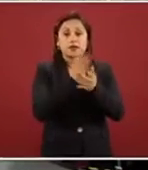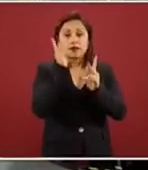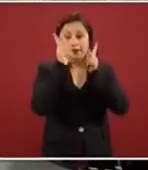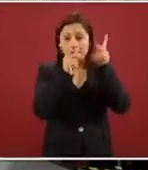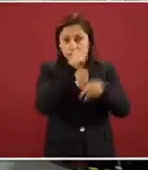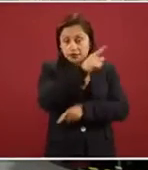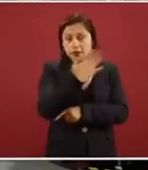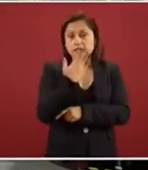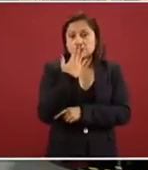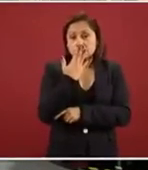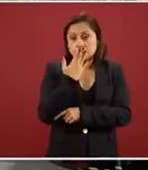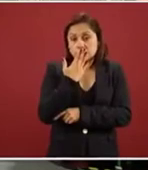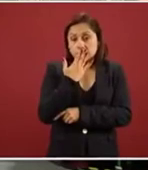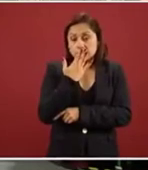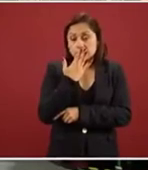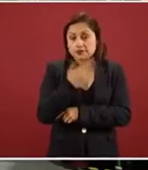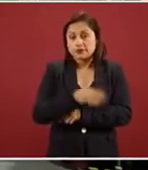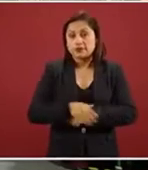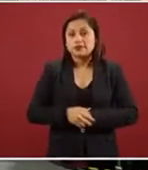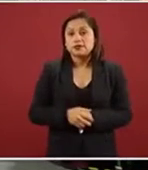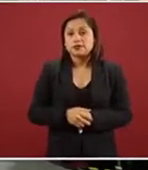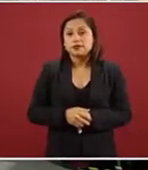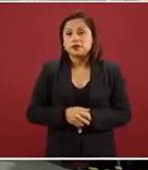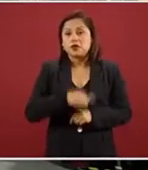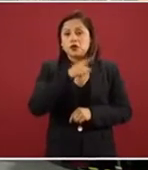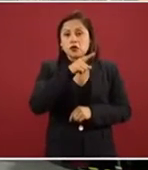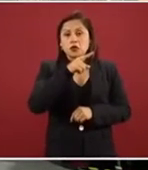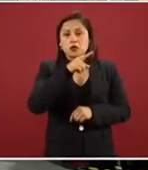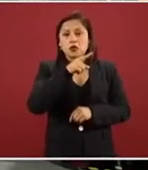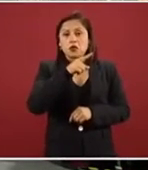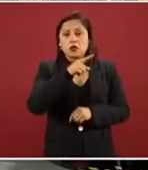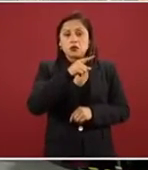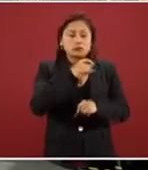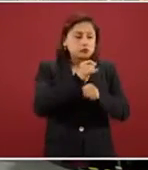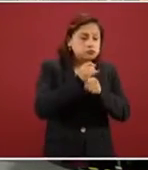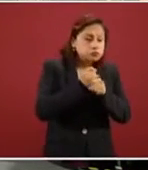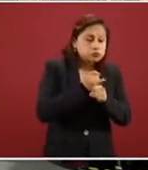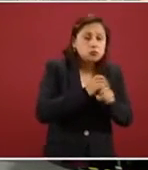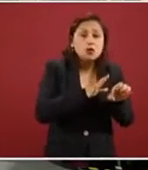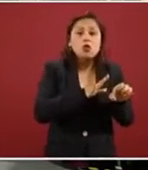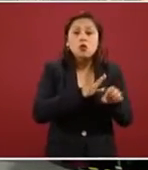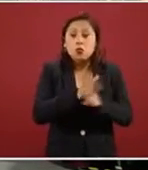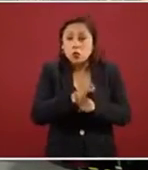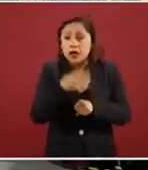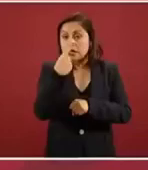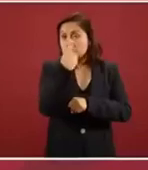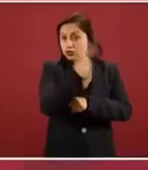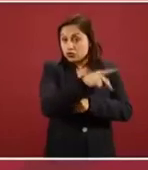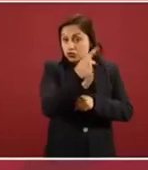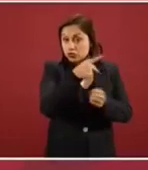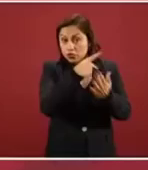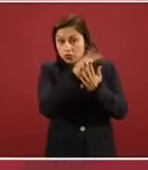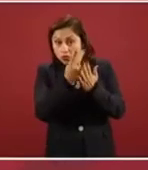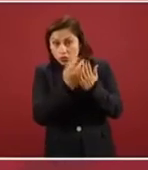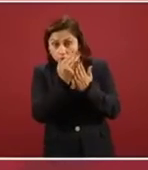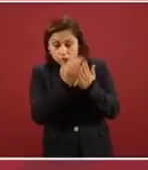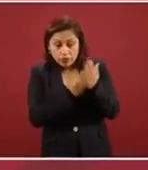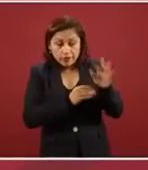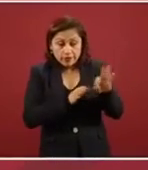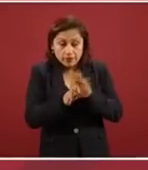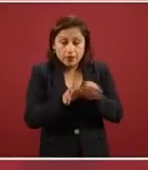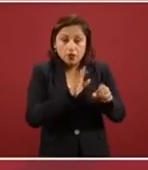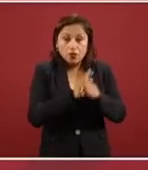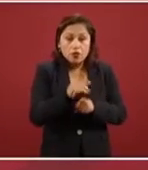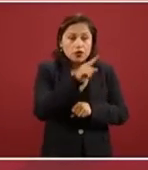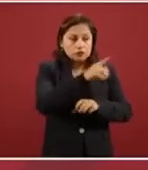lo que ellos han investigado, los trabajos que han llevado a cabo, los compromisos que se